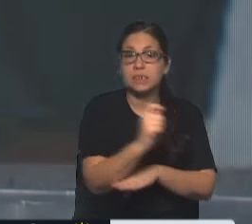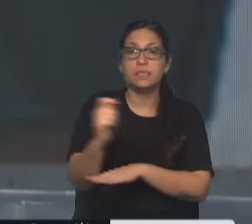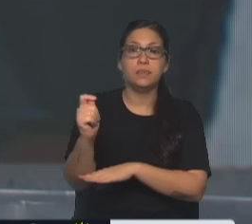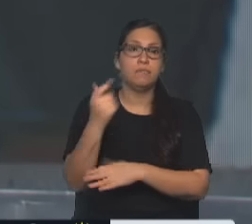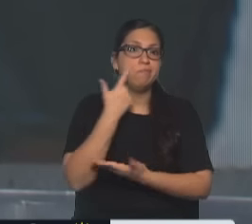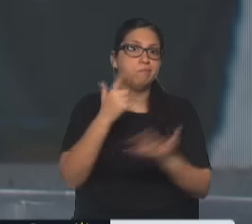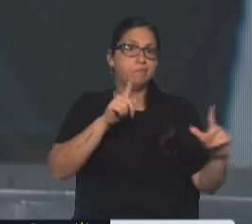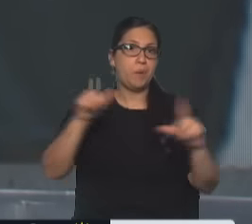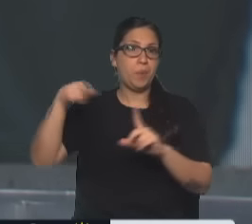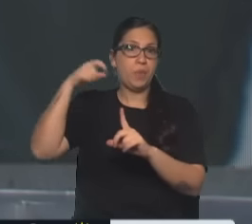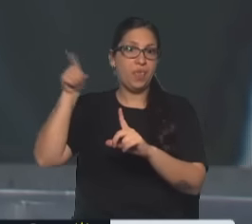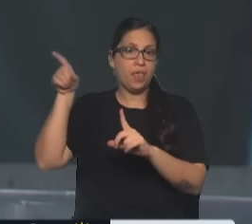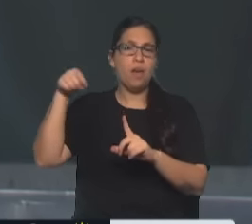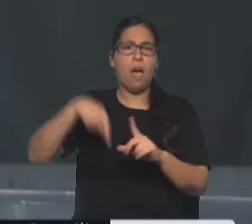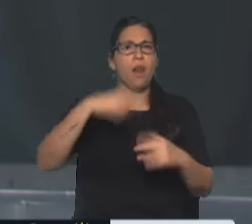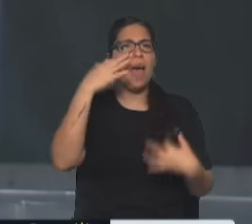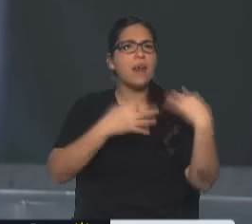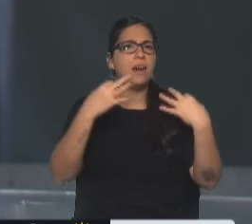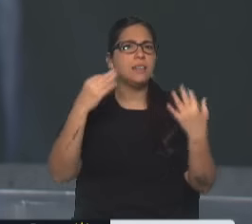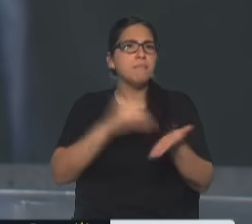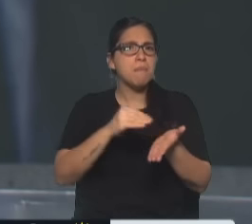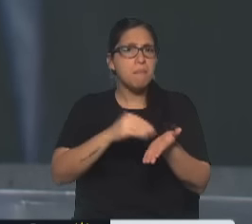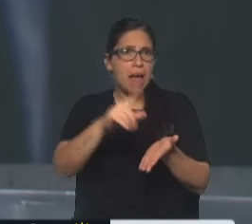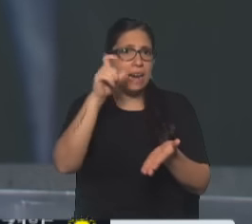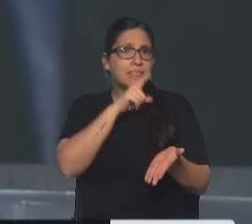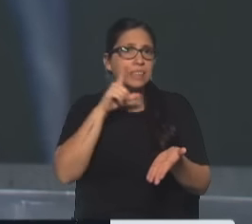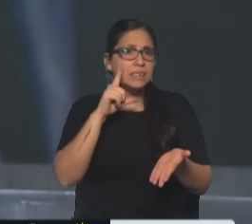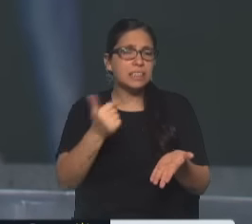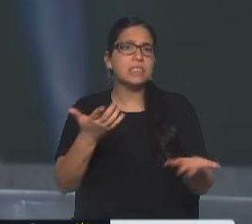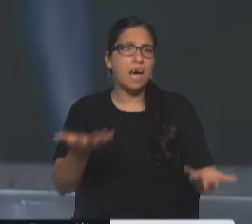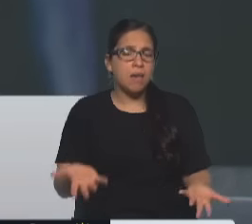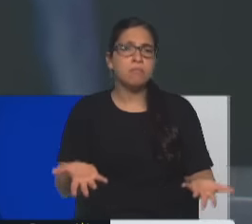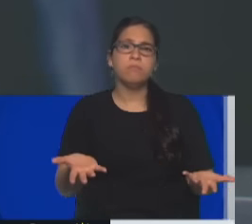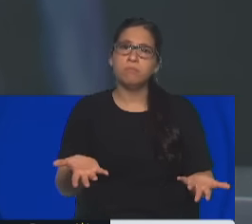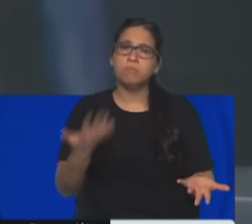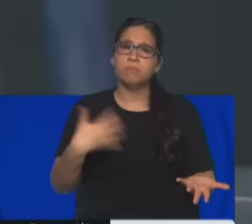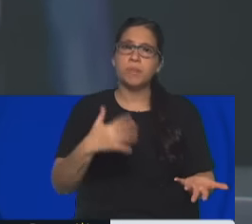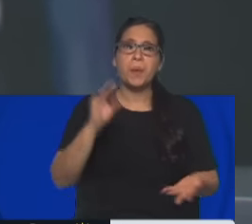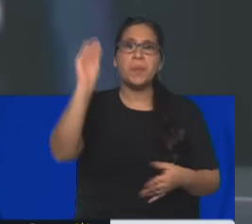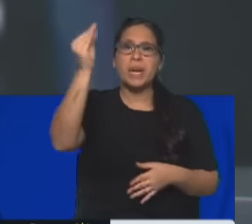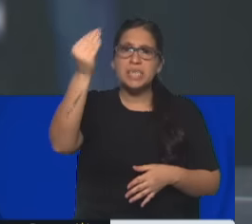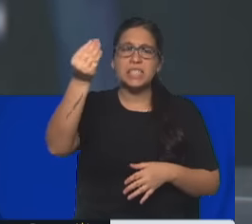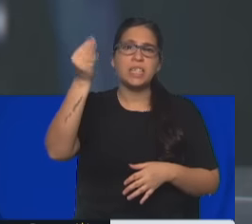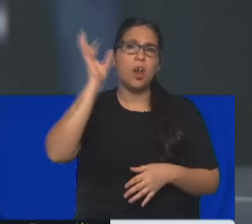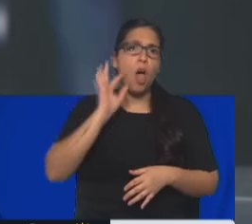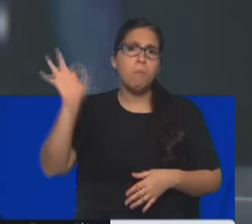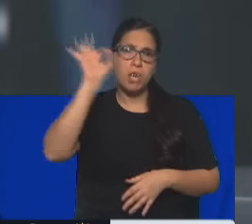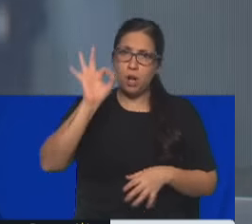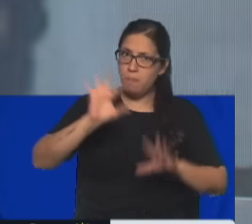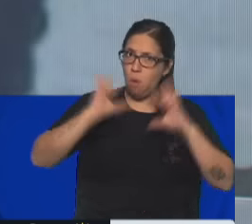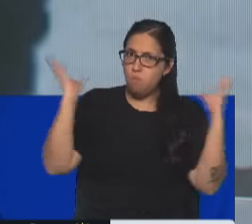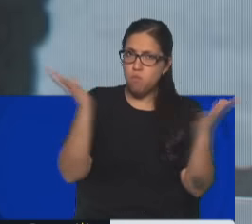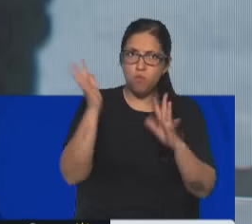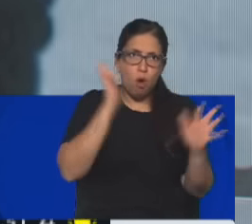para analizar de lo que está pasando ahora en Río de Janeiro, ¿no? Las repercusiones, decíamos, no solamente en Brasil, no solamente en la región, sino en el mundo, de lo que ha